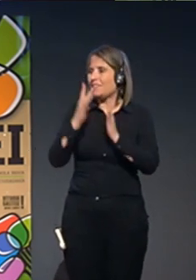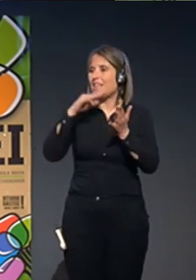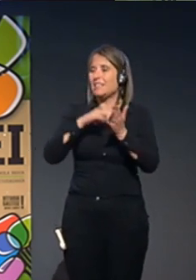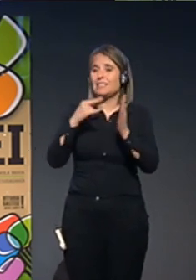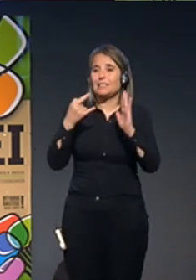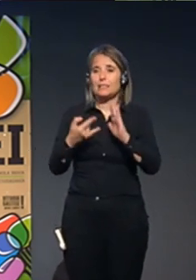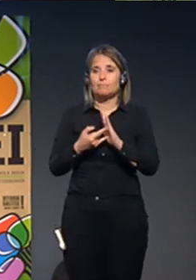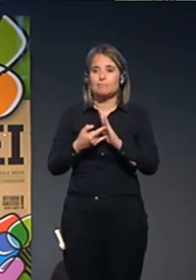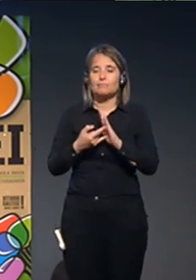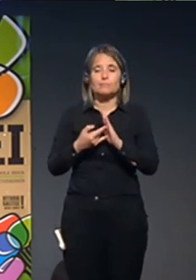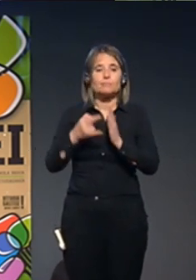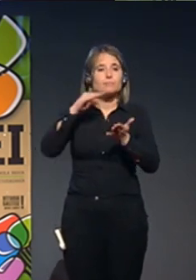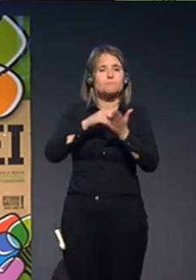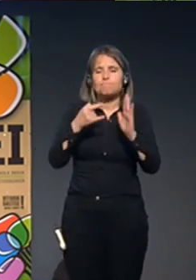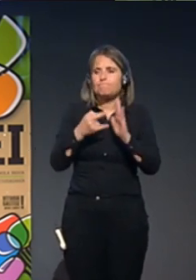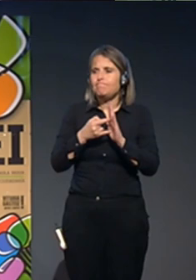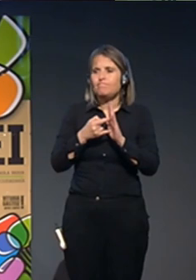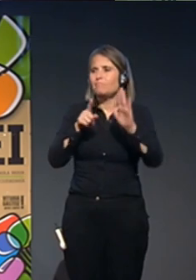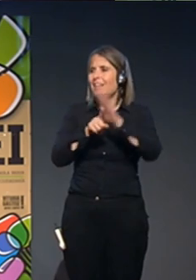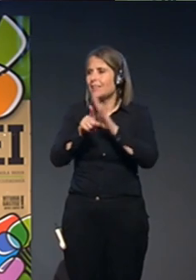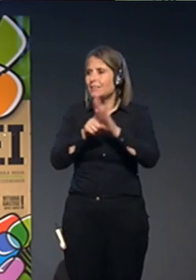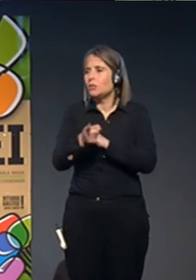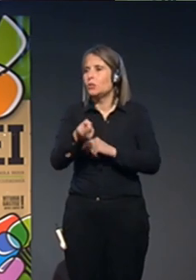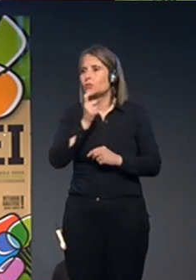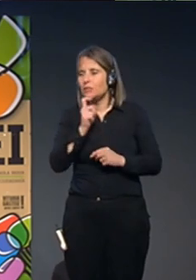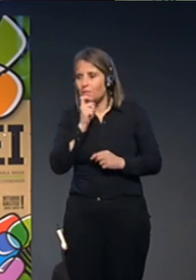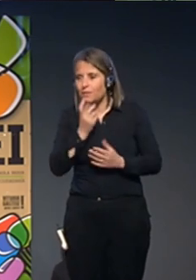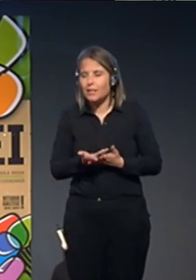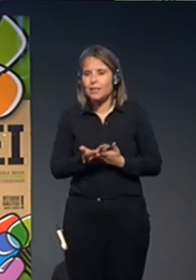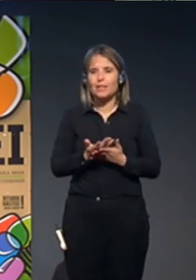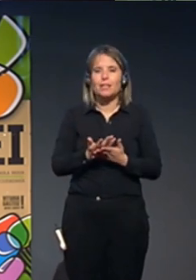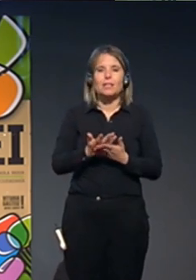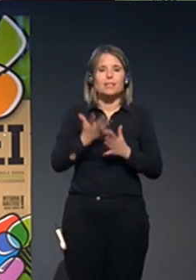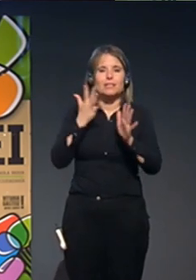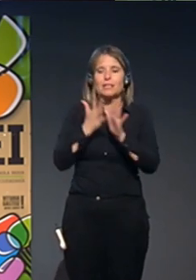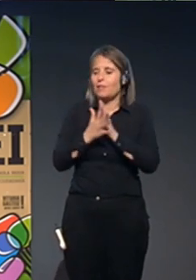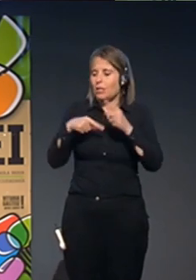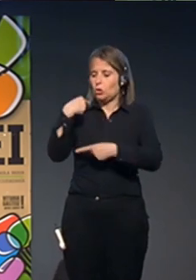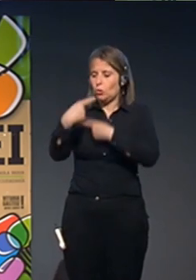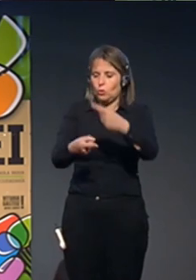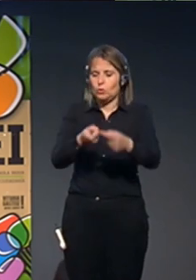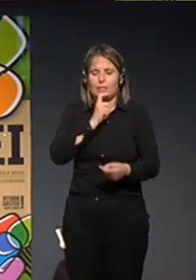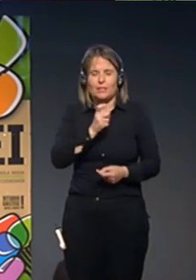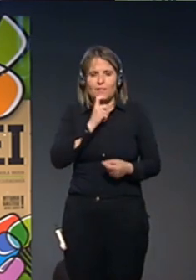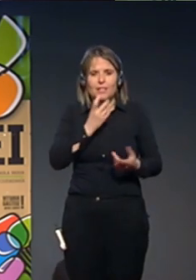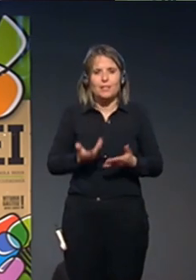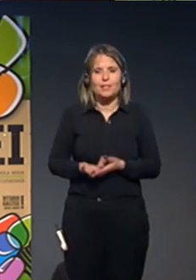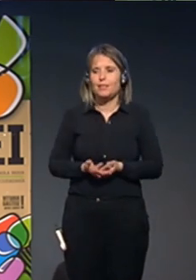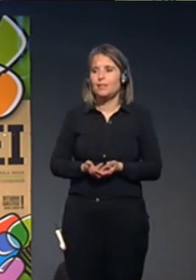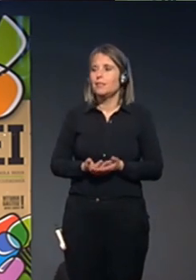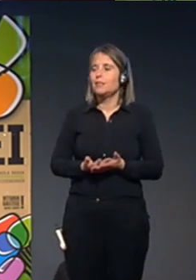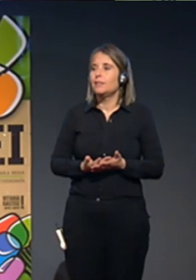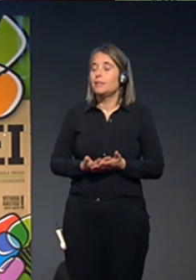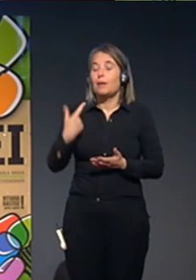sistema que es difícil de gestionar que que nos hace muy difícil el día a día los y las ciudadanas eh